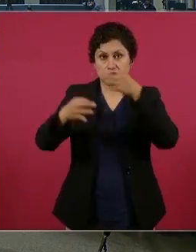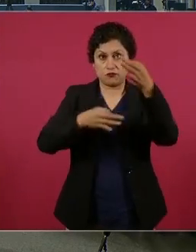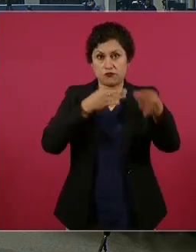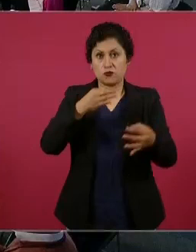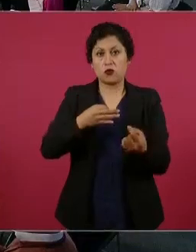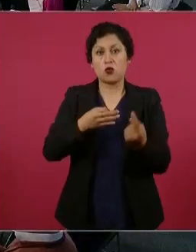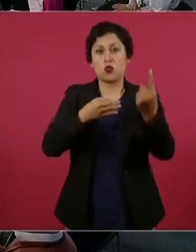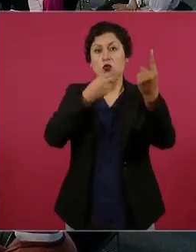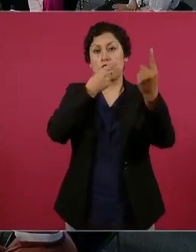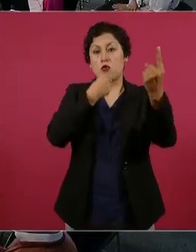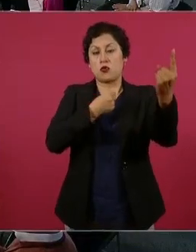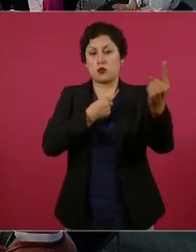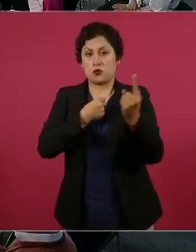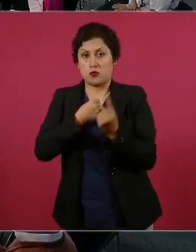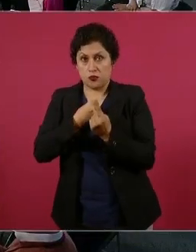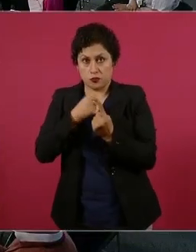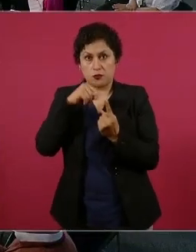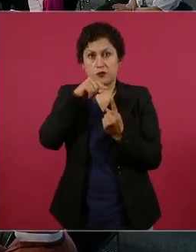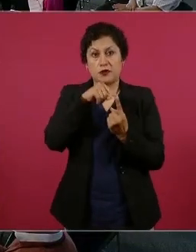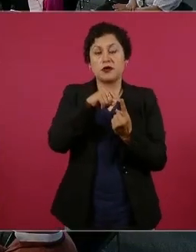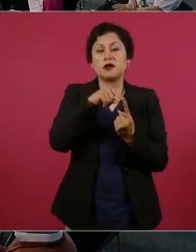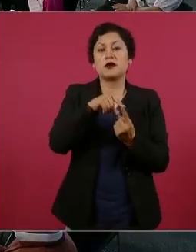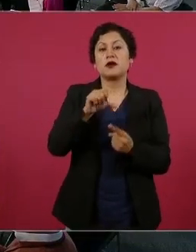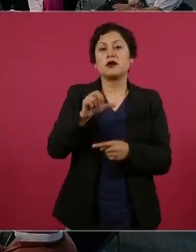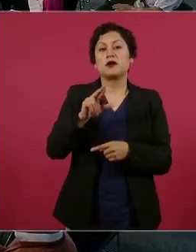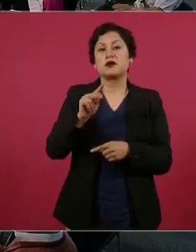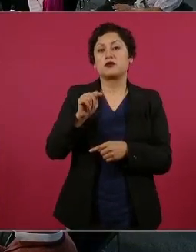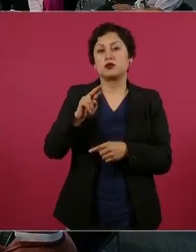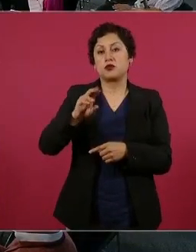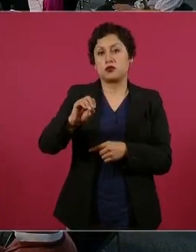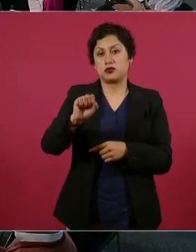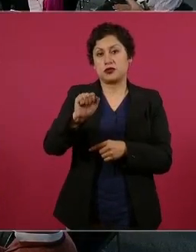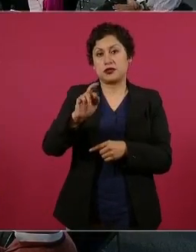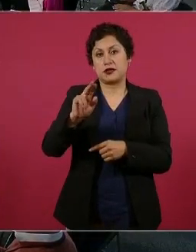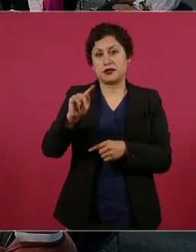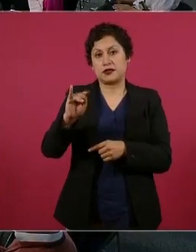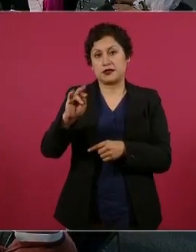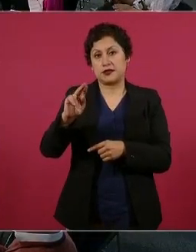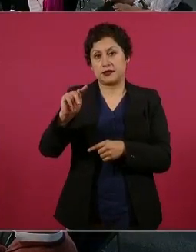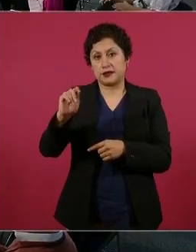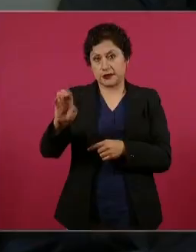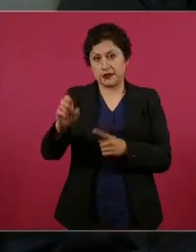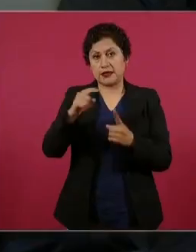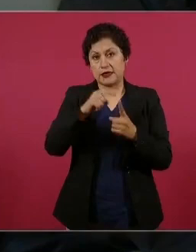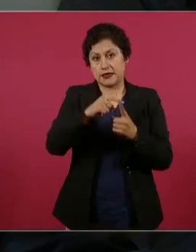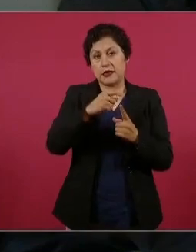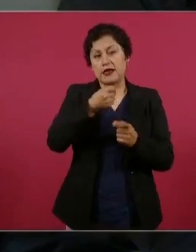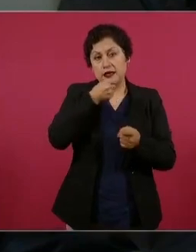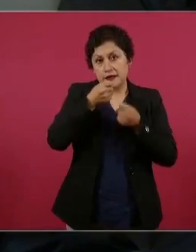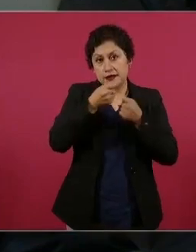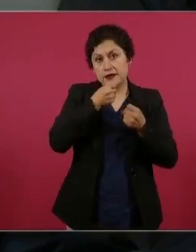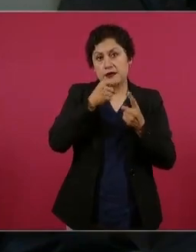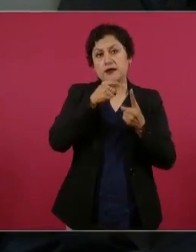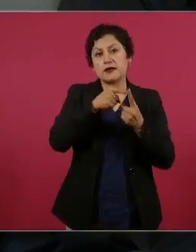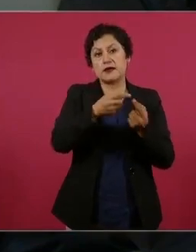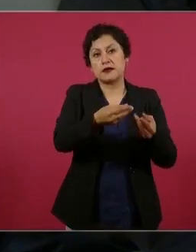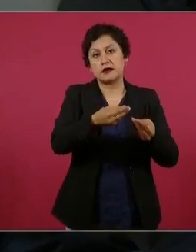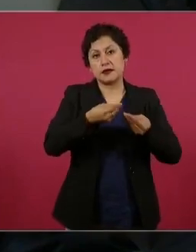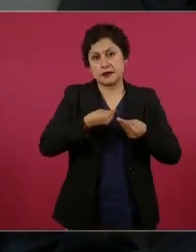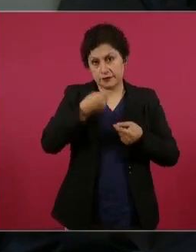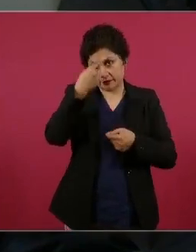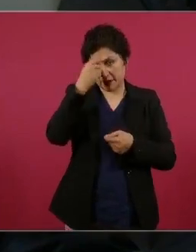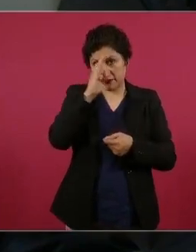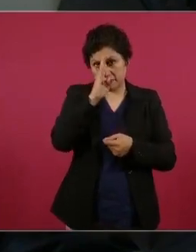compañero periodista Arturo Zárate Vite para pedir para dirigirse hacia usted,